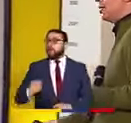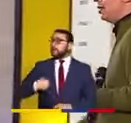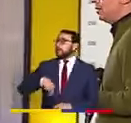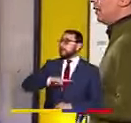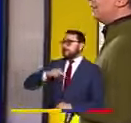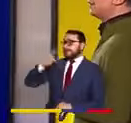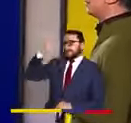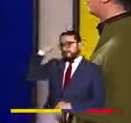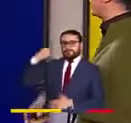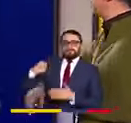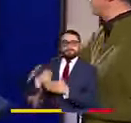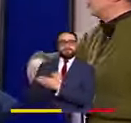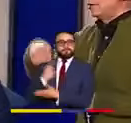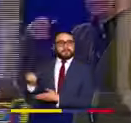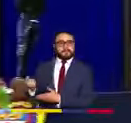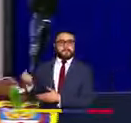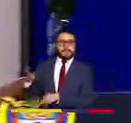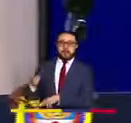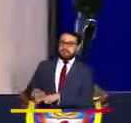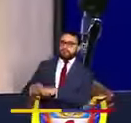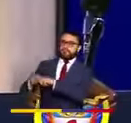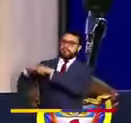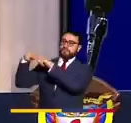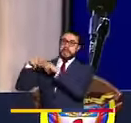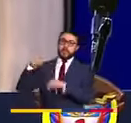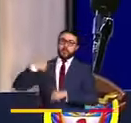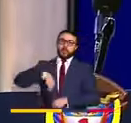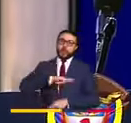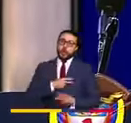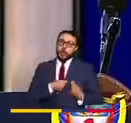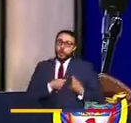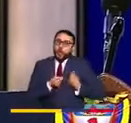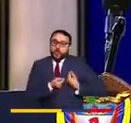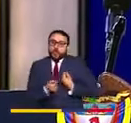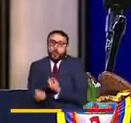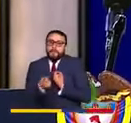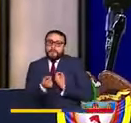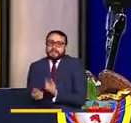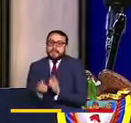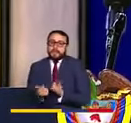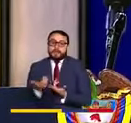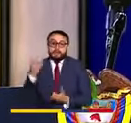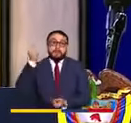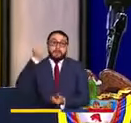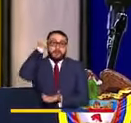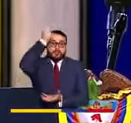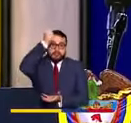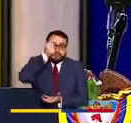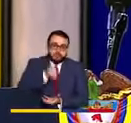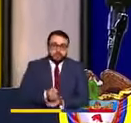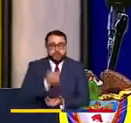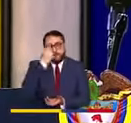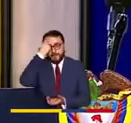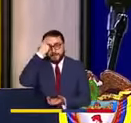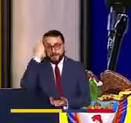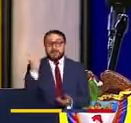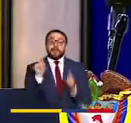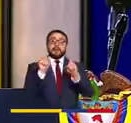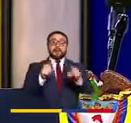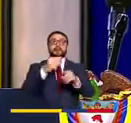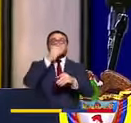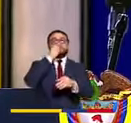subsidiar. Déficit fiscal, indudablemente, pero bajando el precio de los alimentos. Y mire cómo ya